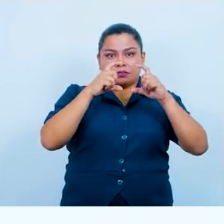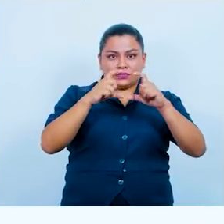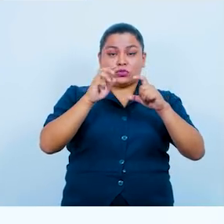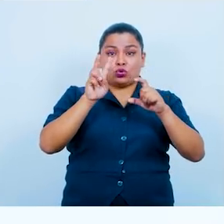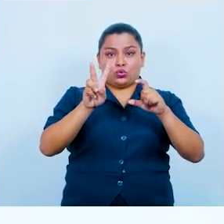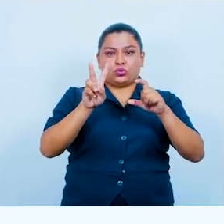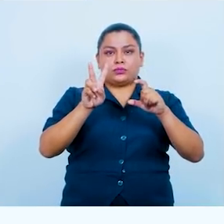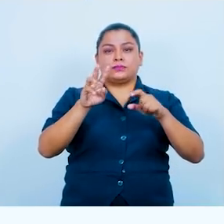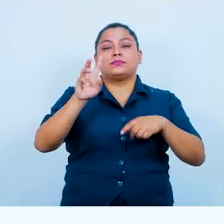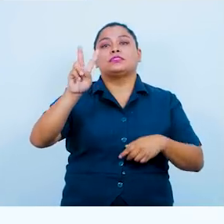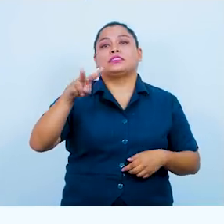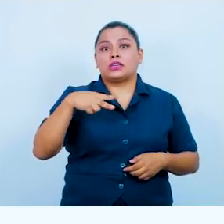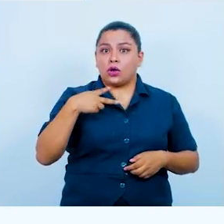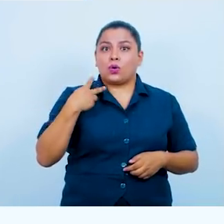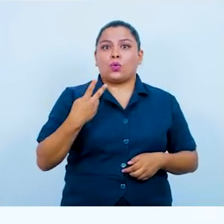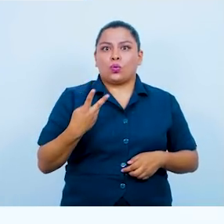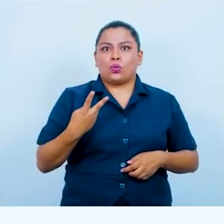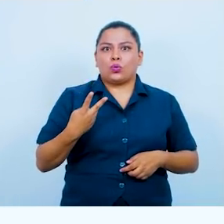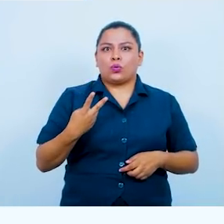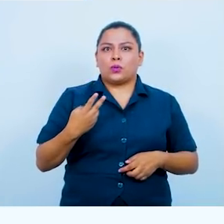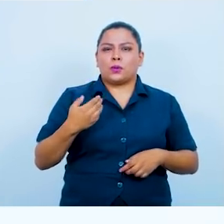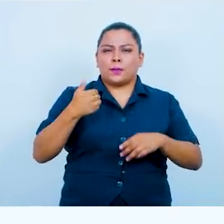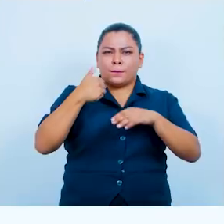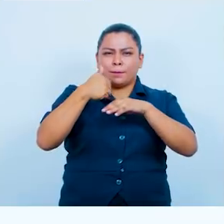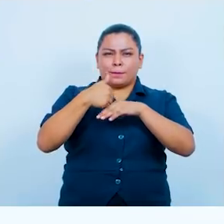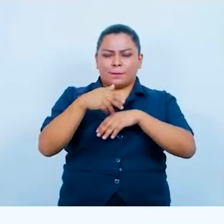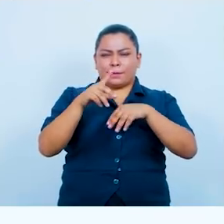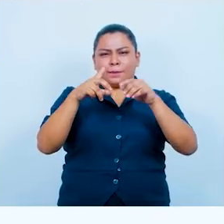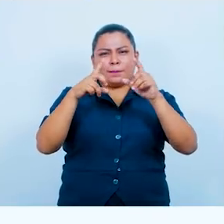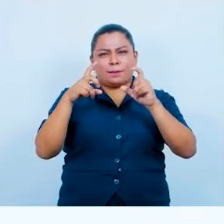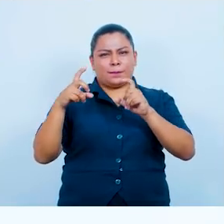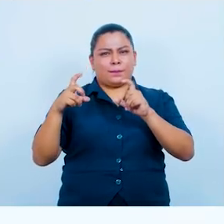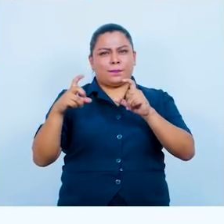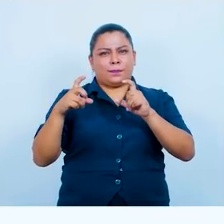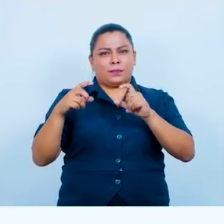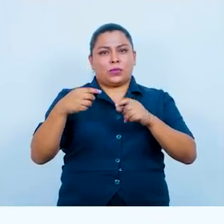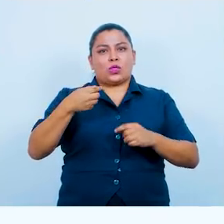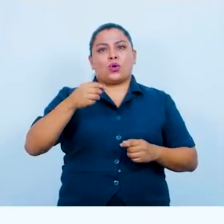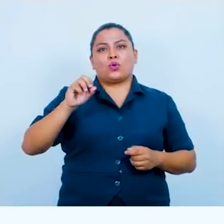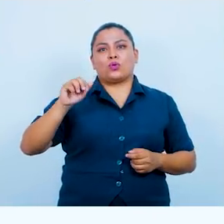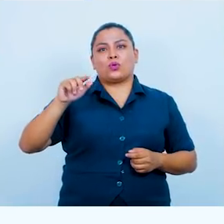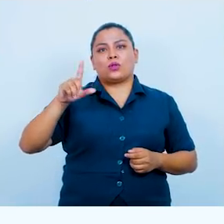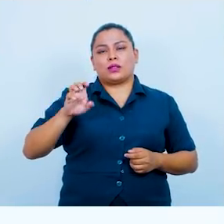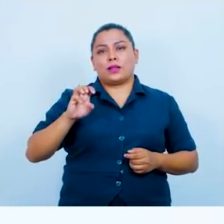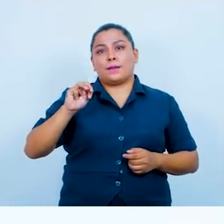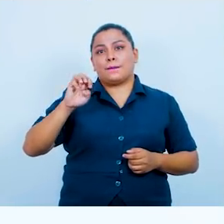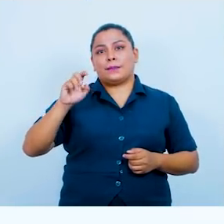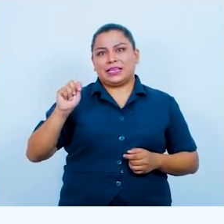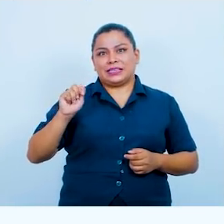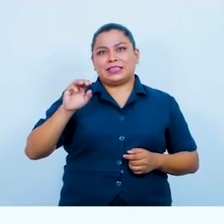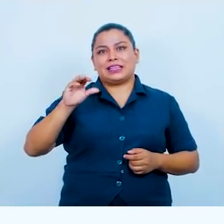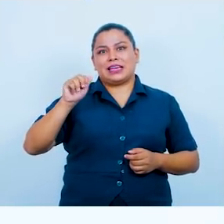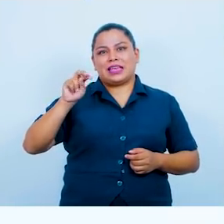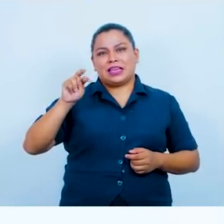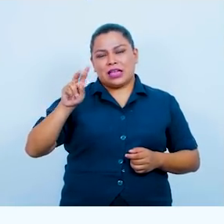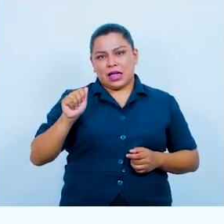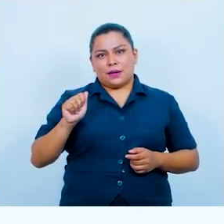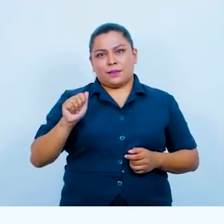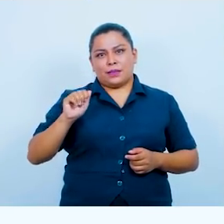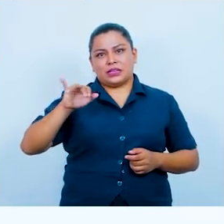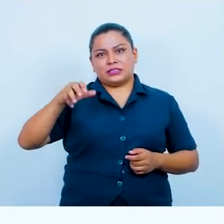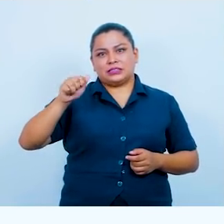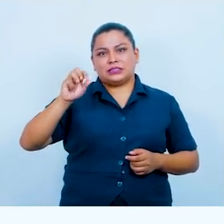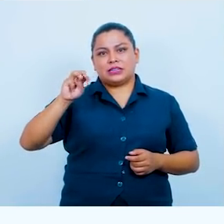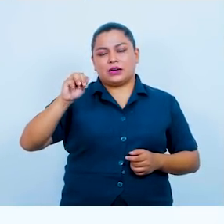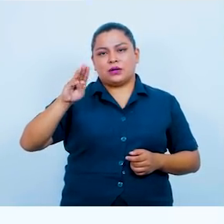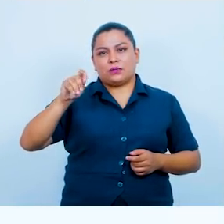Segundo, vamos a cargar las siguientes imágenes: Google Meet, Canva,